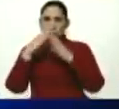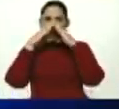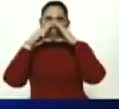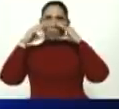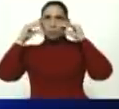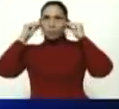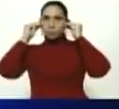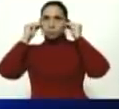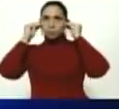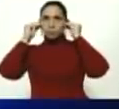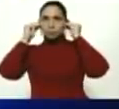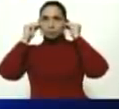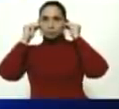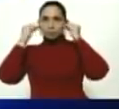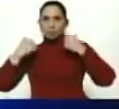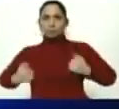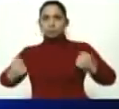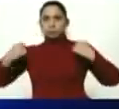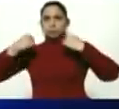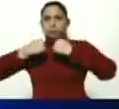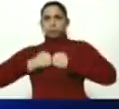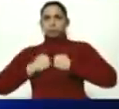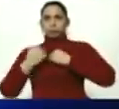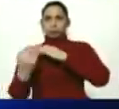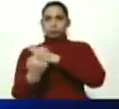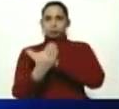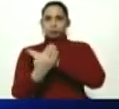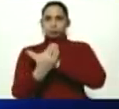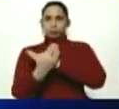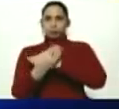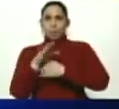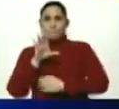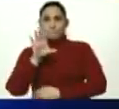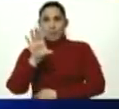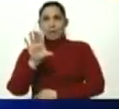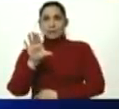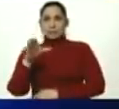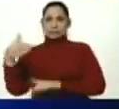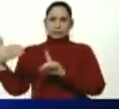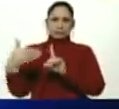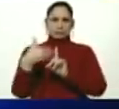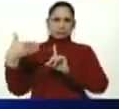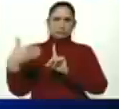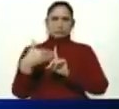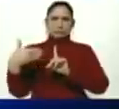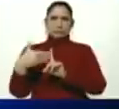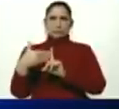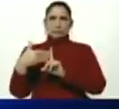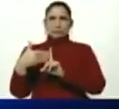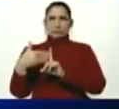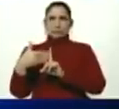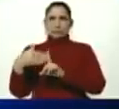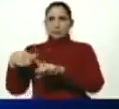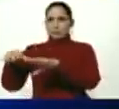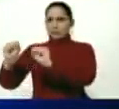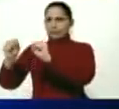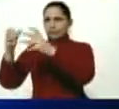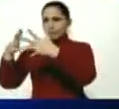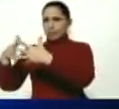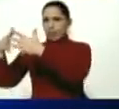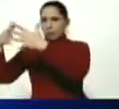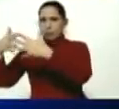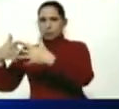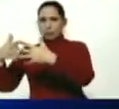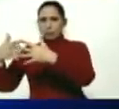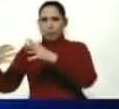mascarillas, de trajes de bioseguridad a un país asediado por el hegemón imperial, un